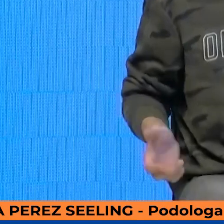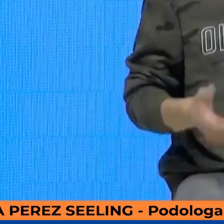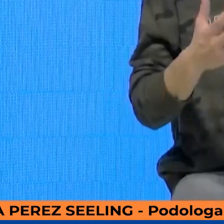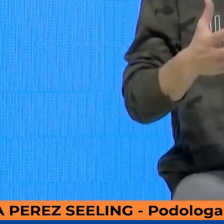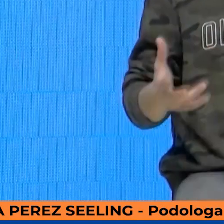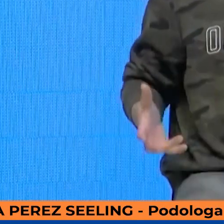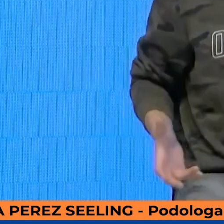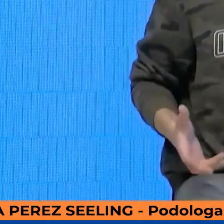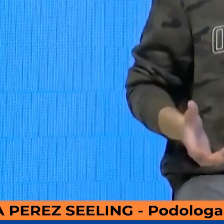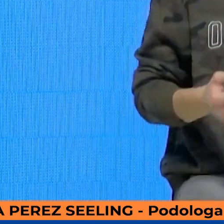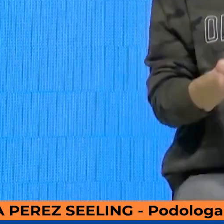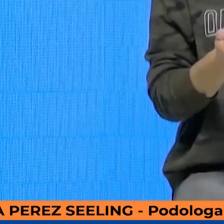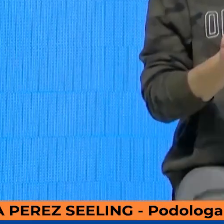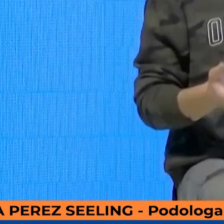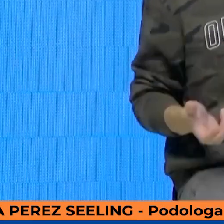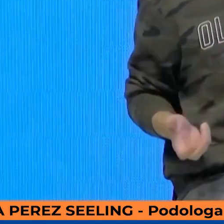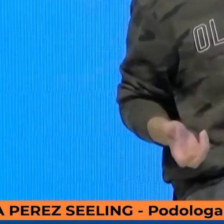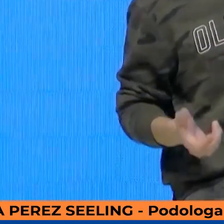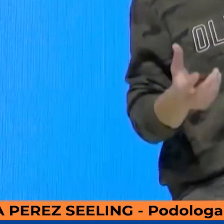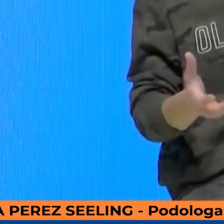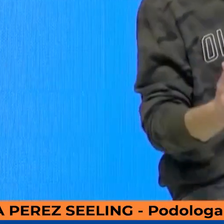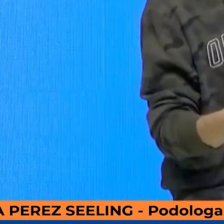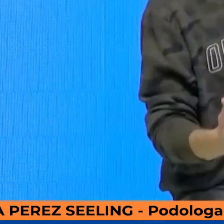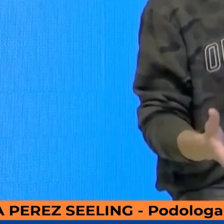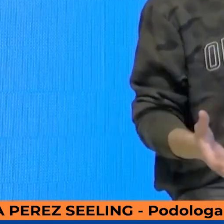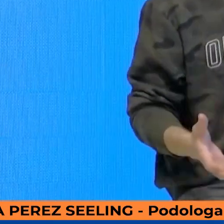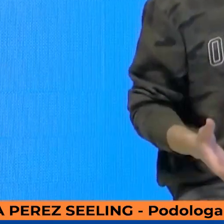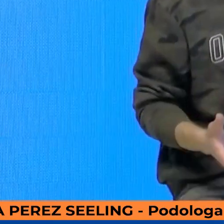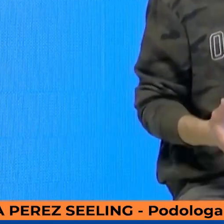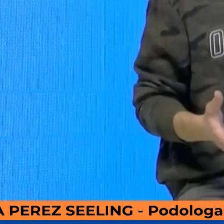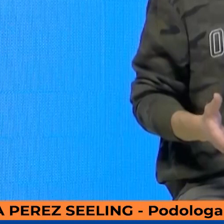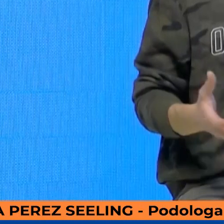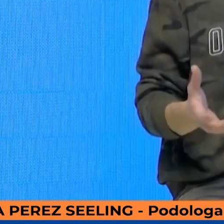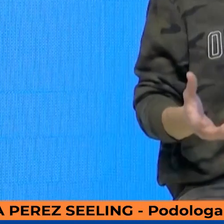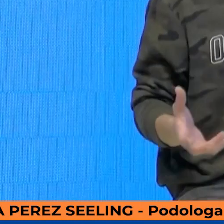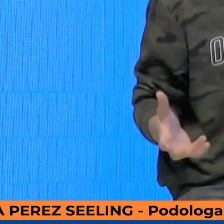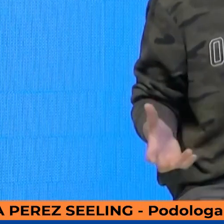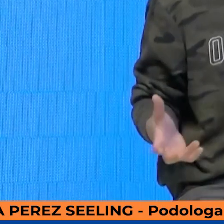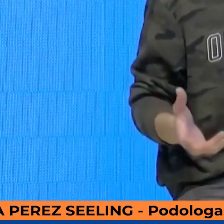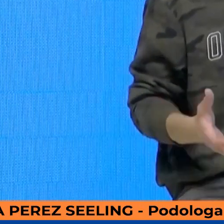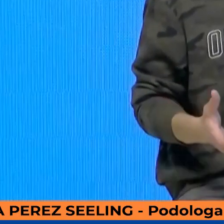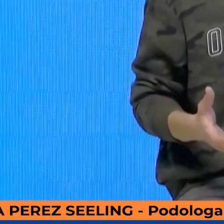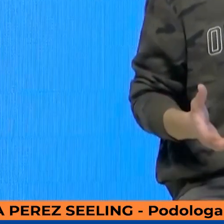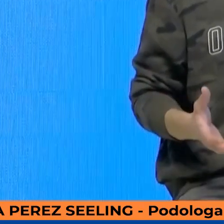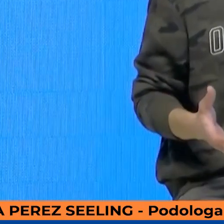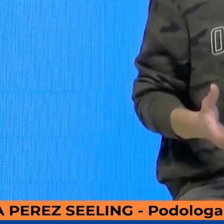pies, con una podóloga. ¿La gente le presta atención a la salud de los